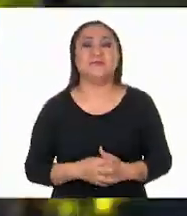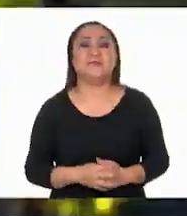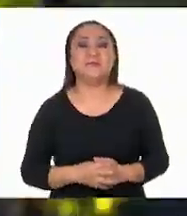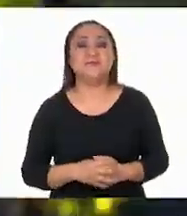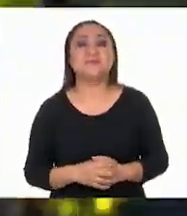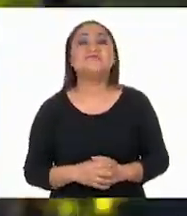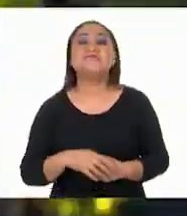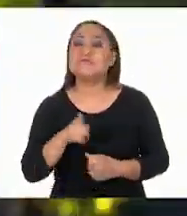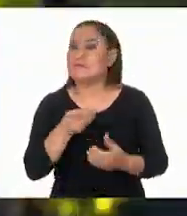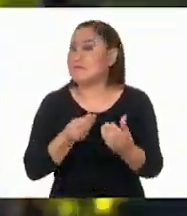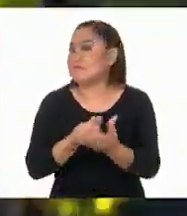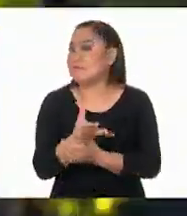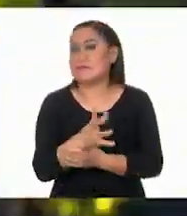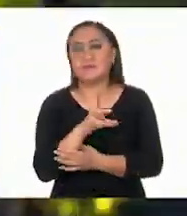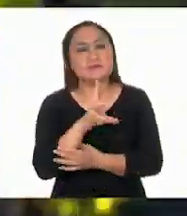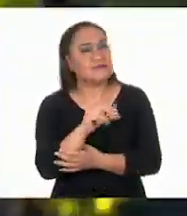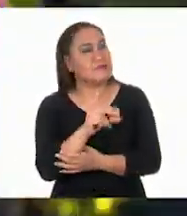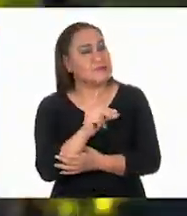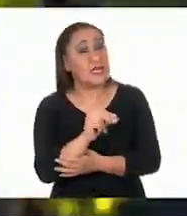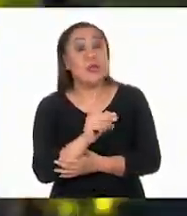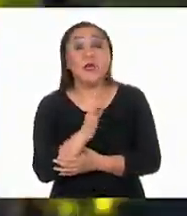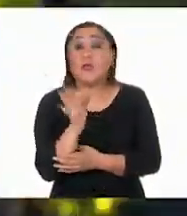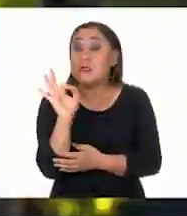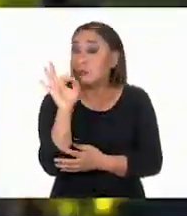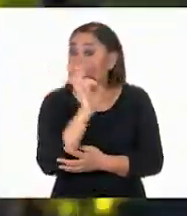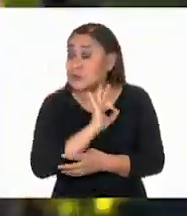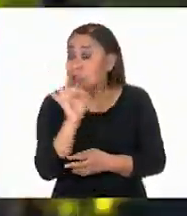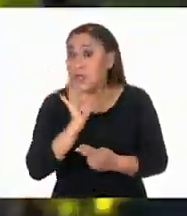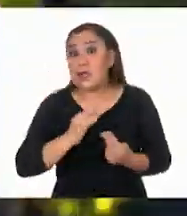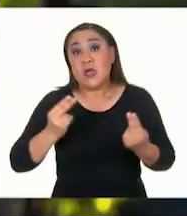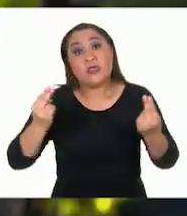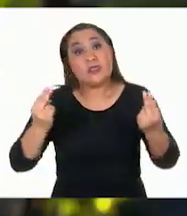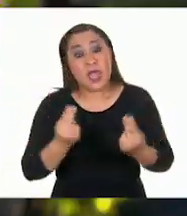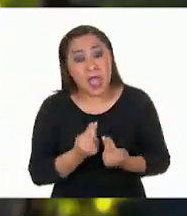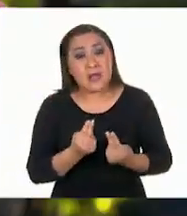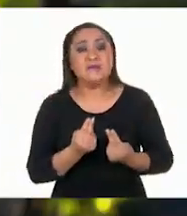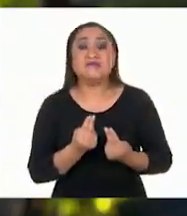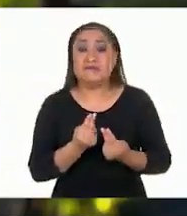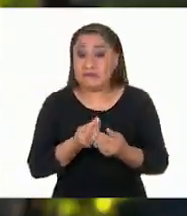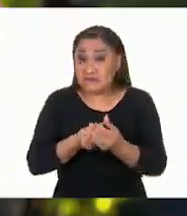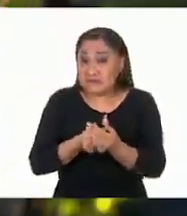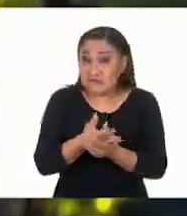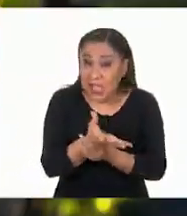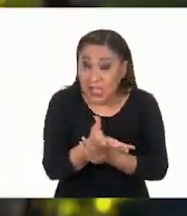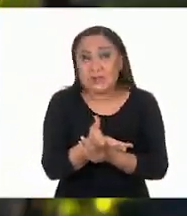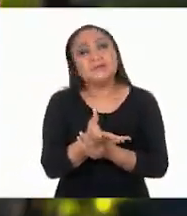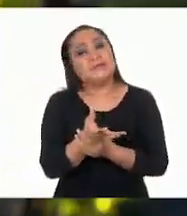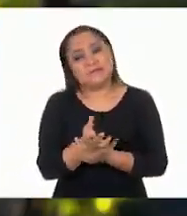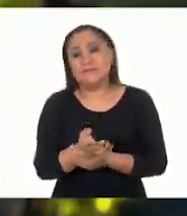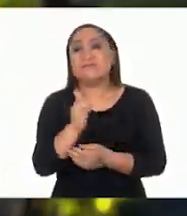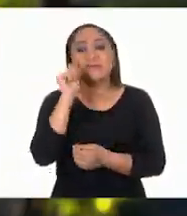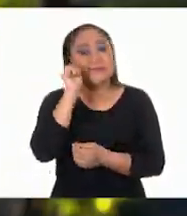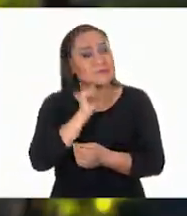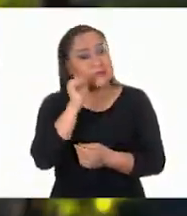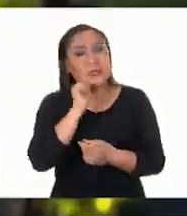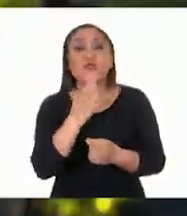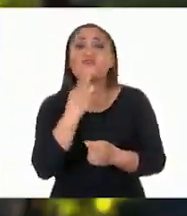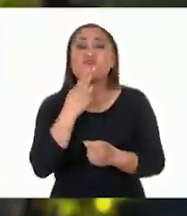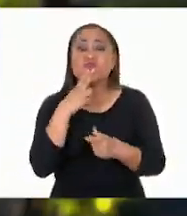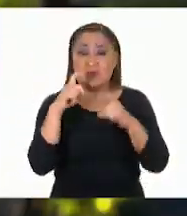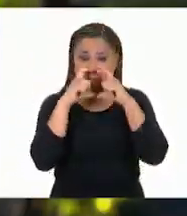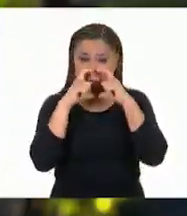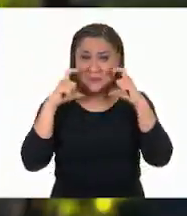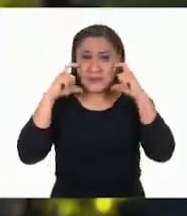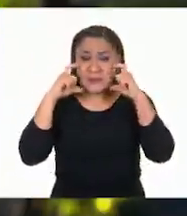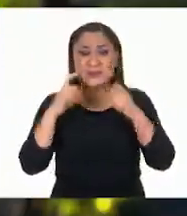Trata de no salir de casa a menos que sea muy necesario. Si lo haces, utiliza el